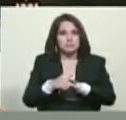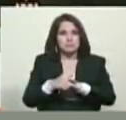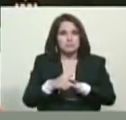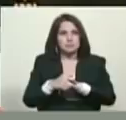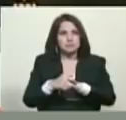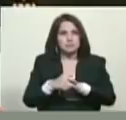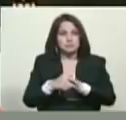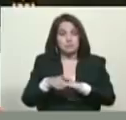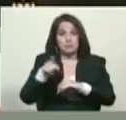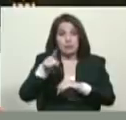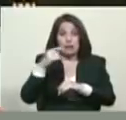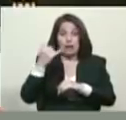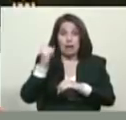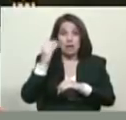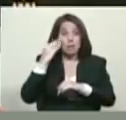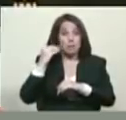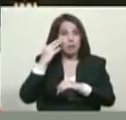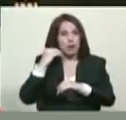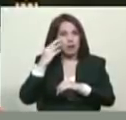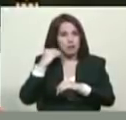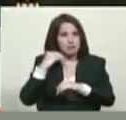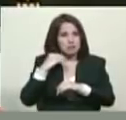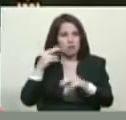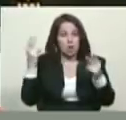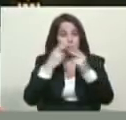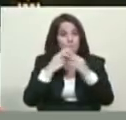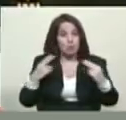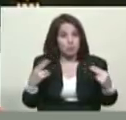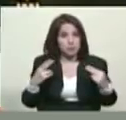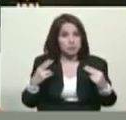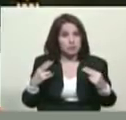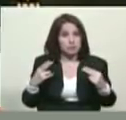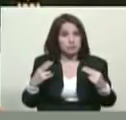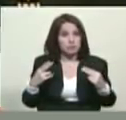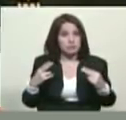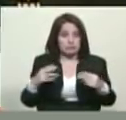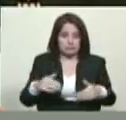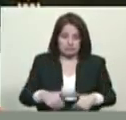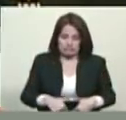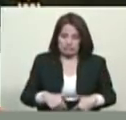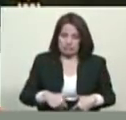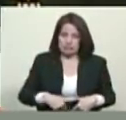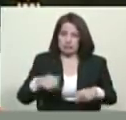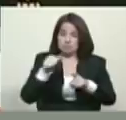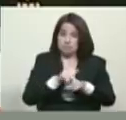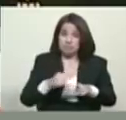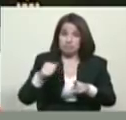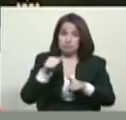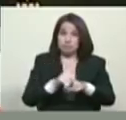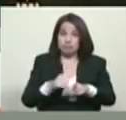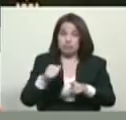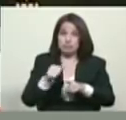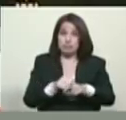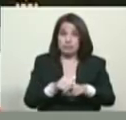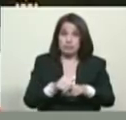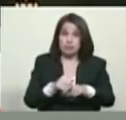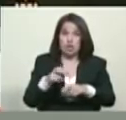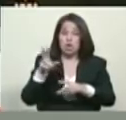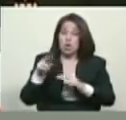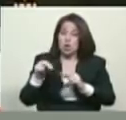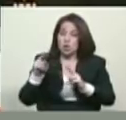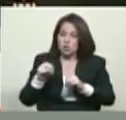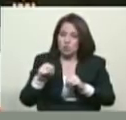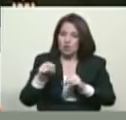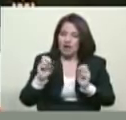Con su experiencia, con su compromiso, con su sacrificio nos dejaron. Abandonar esa lucha